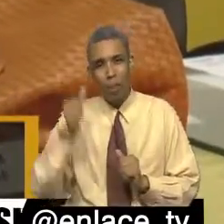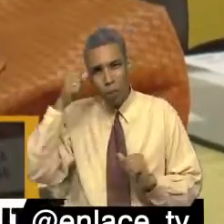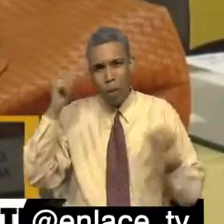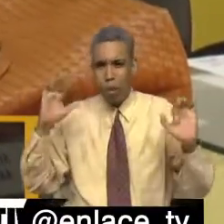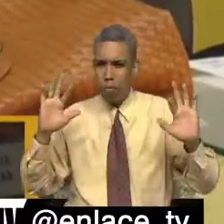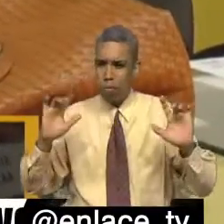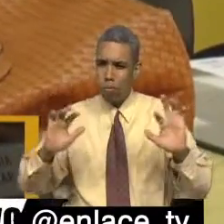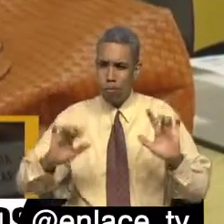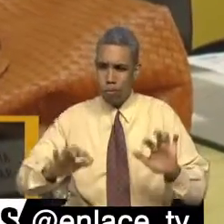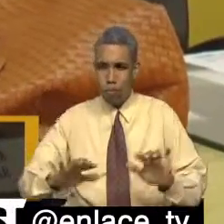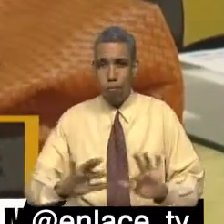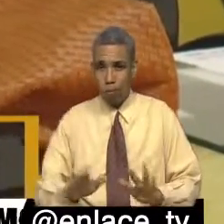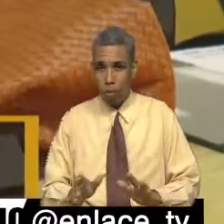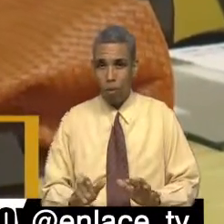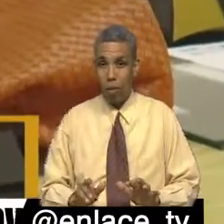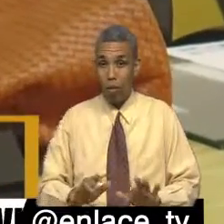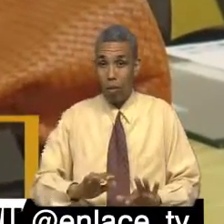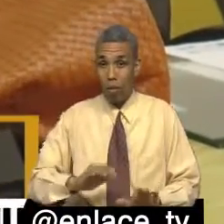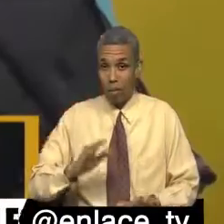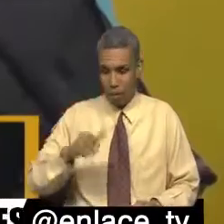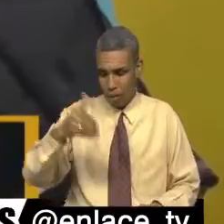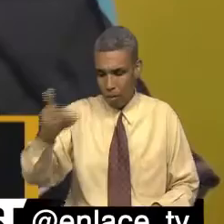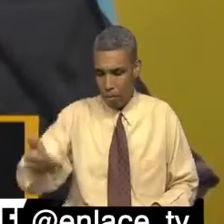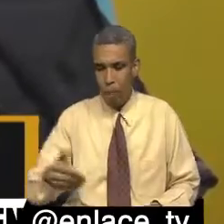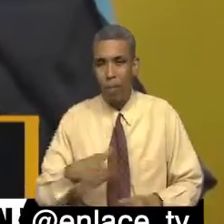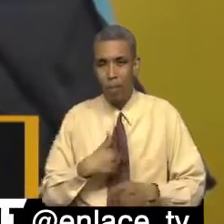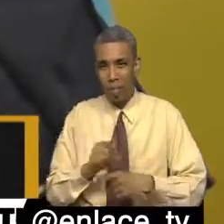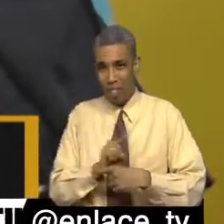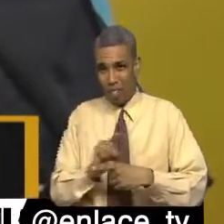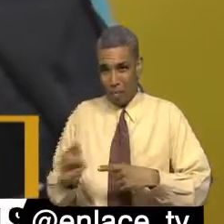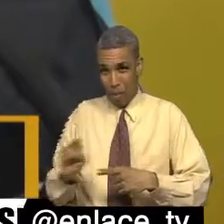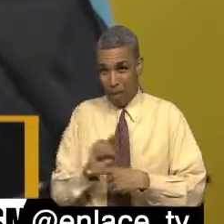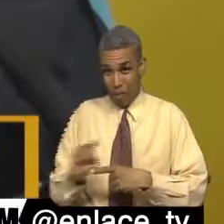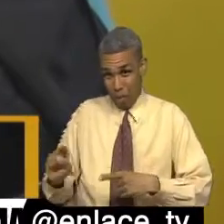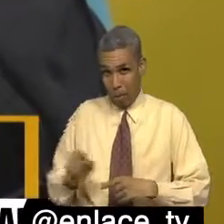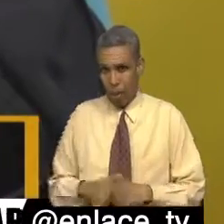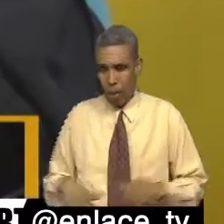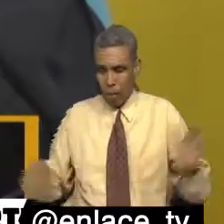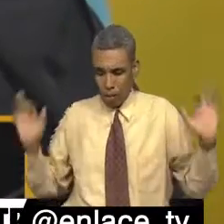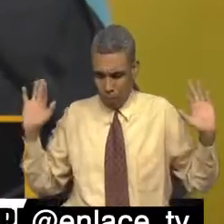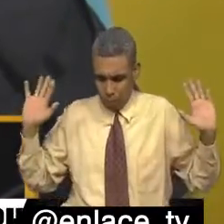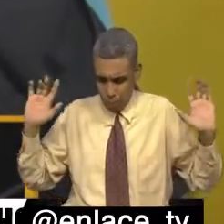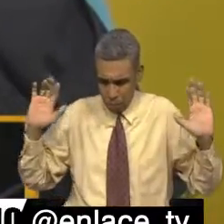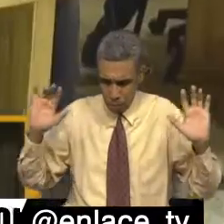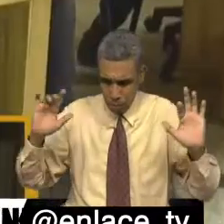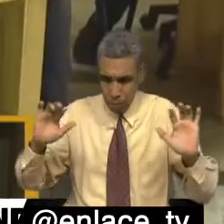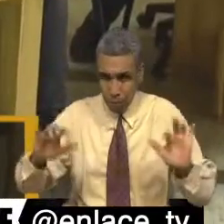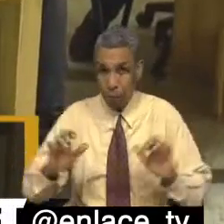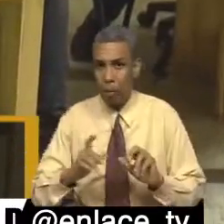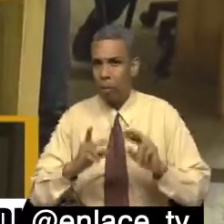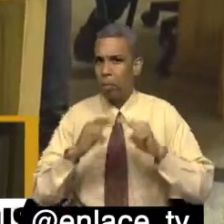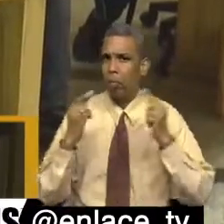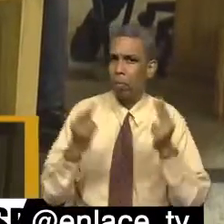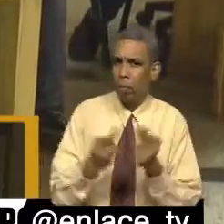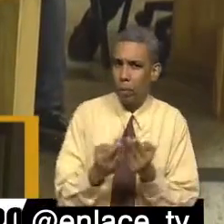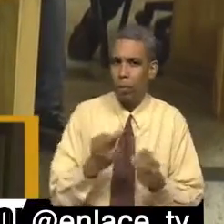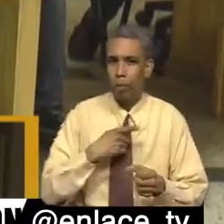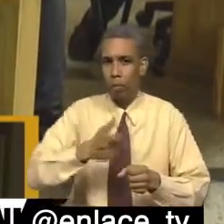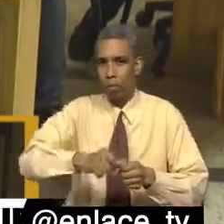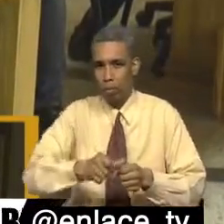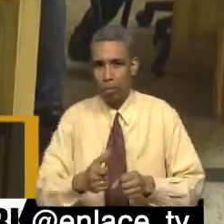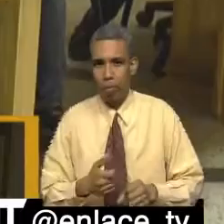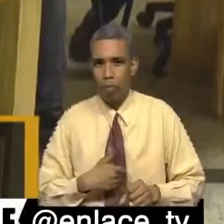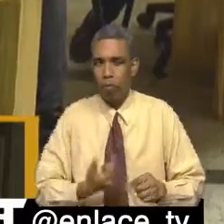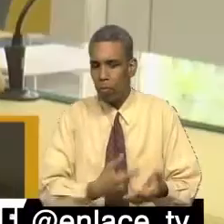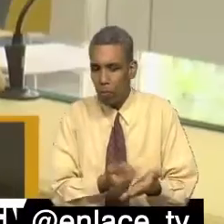días después debemos reunirnos con las personas que presentaron la propuesta para el Cabildo Abierto, el gobierno y Ecopetrol. Hoy